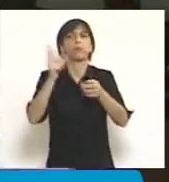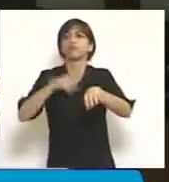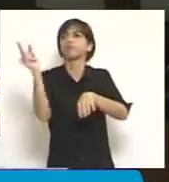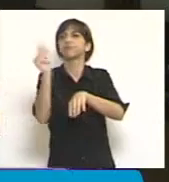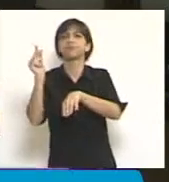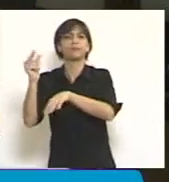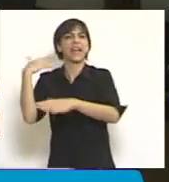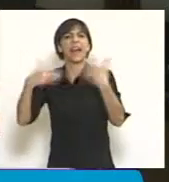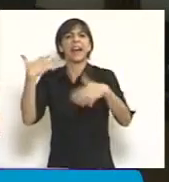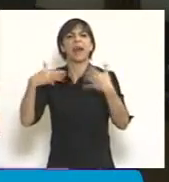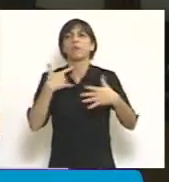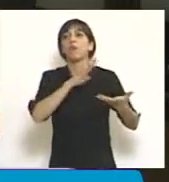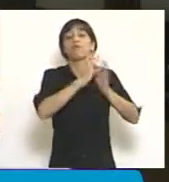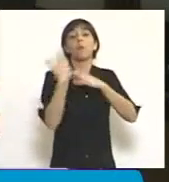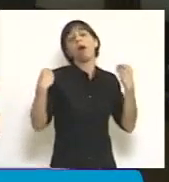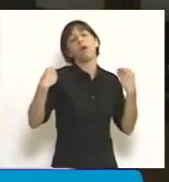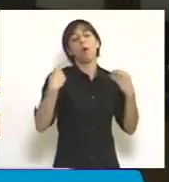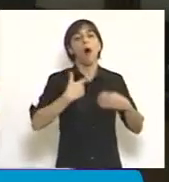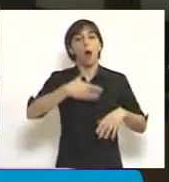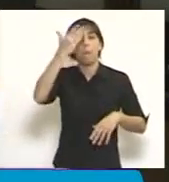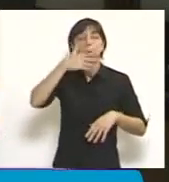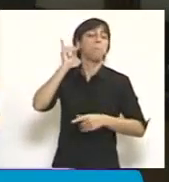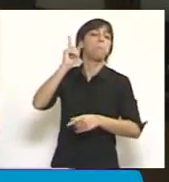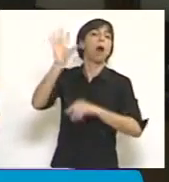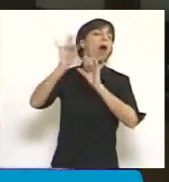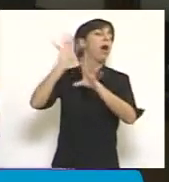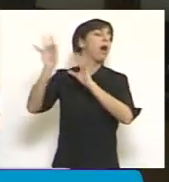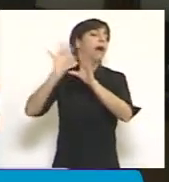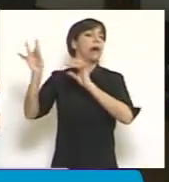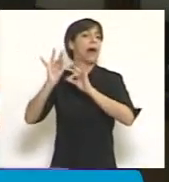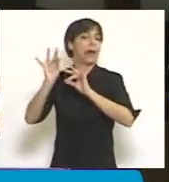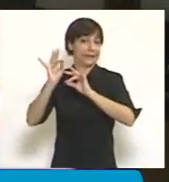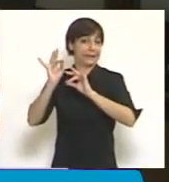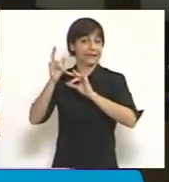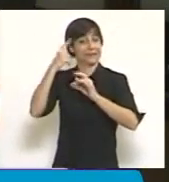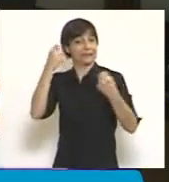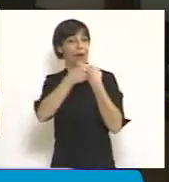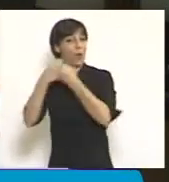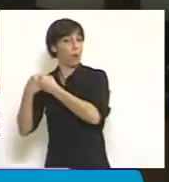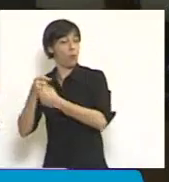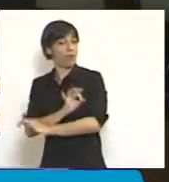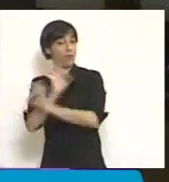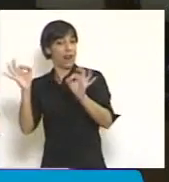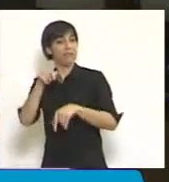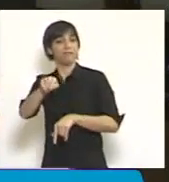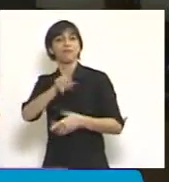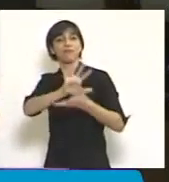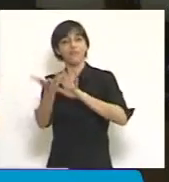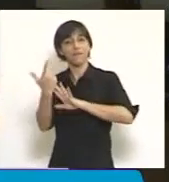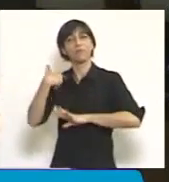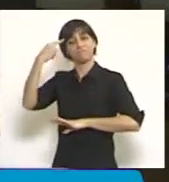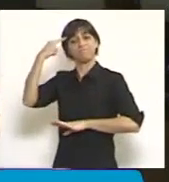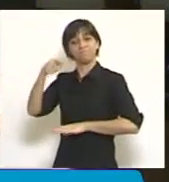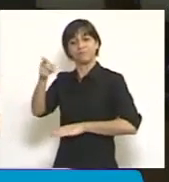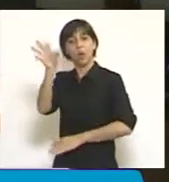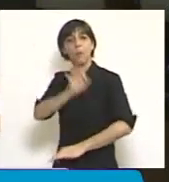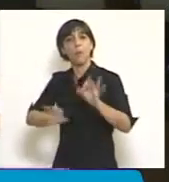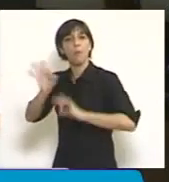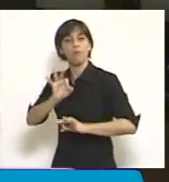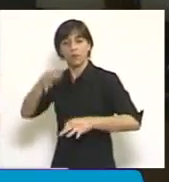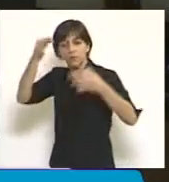de autoridades nacionales, designe a todos, cubra todas las vacantes existentes en el Poder Judicial con